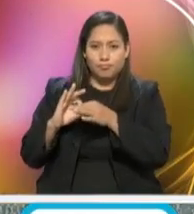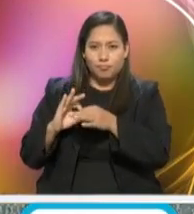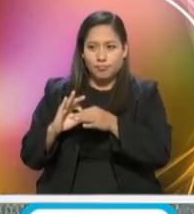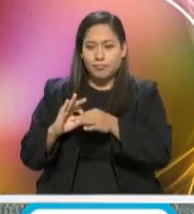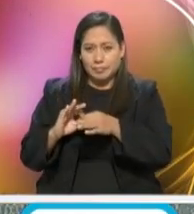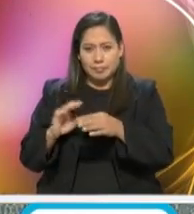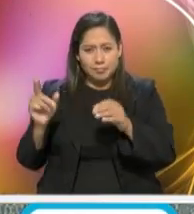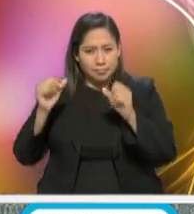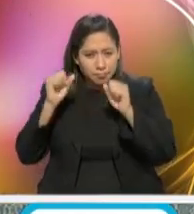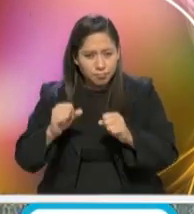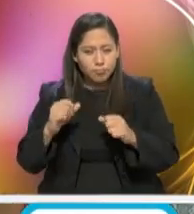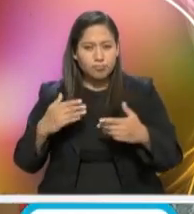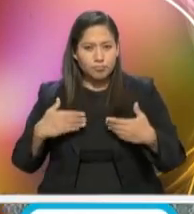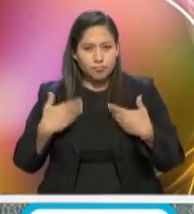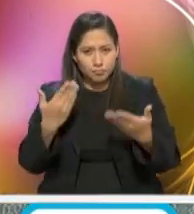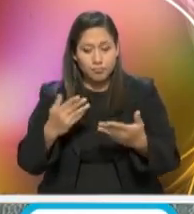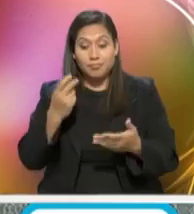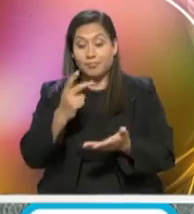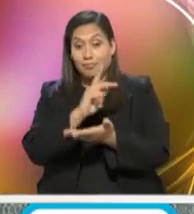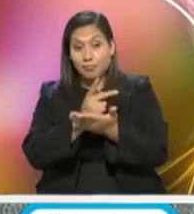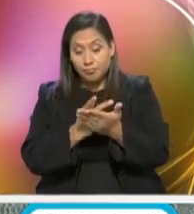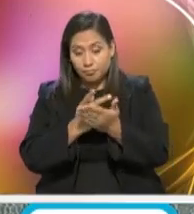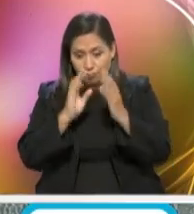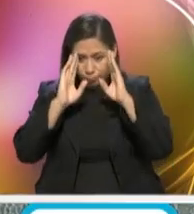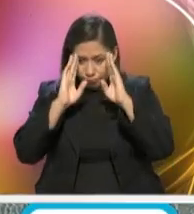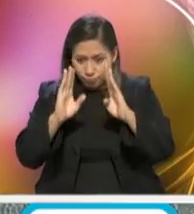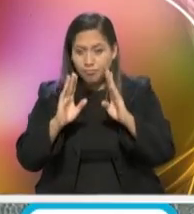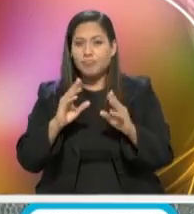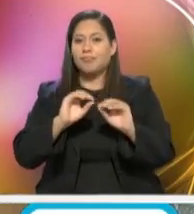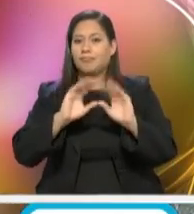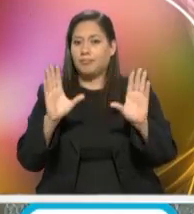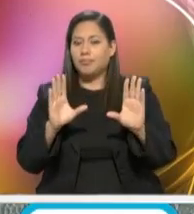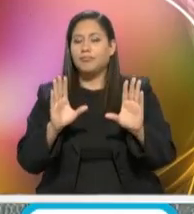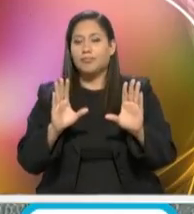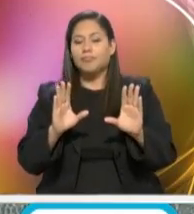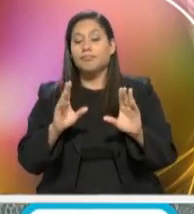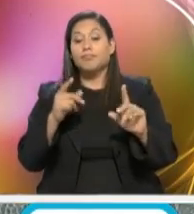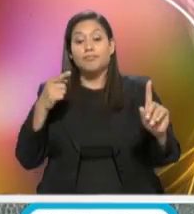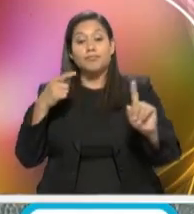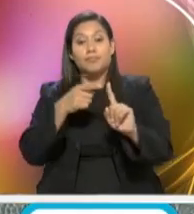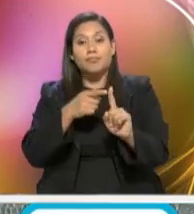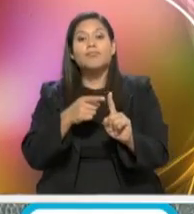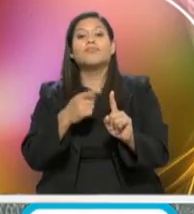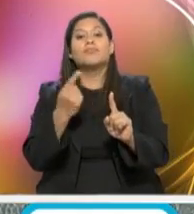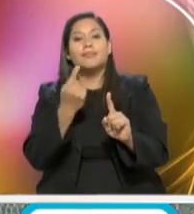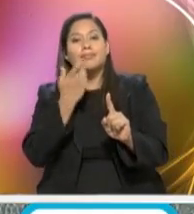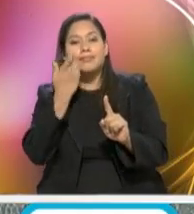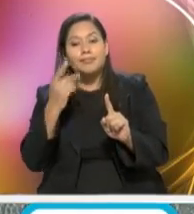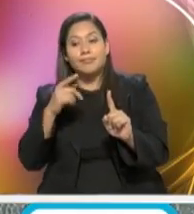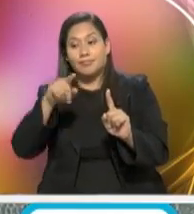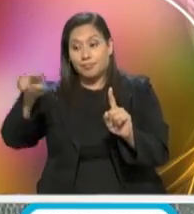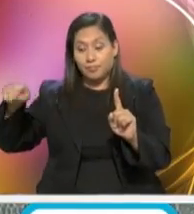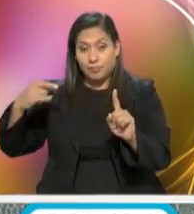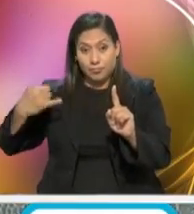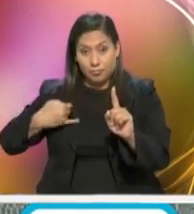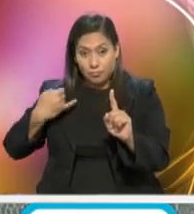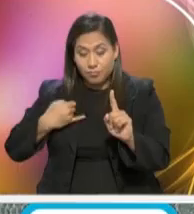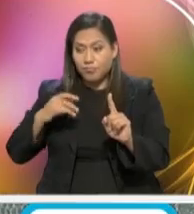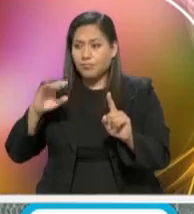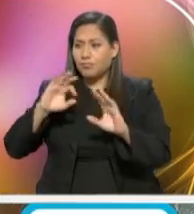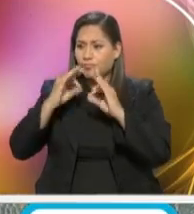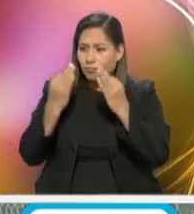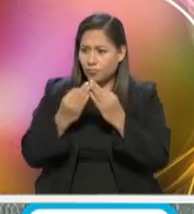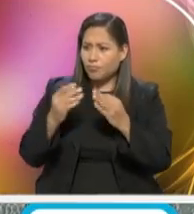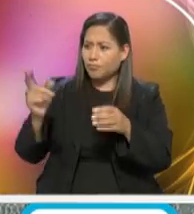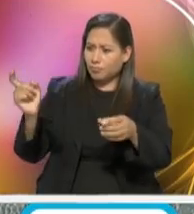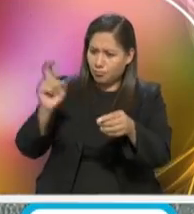aterrizada, porque es un programa que tiene un enfoque muy claro. Entonces, el objetivo, los jóvenes, la manera de